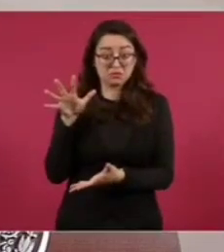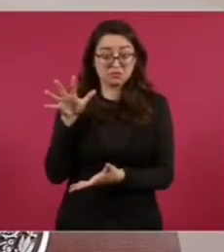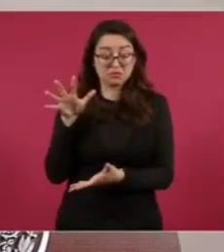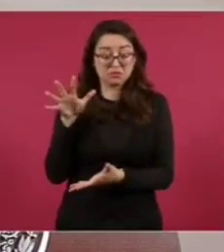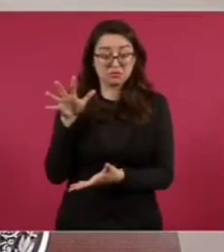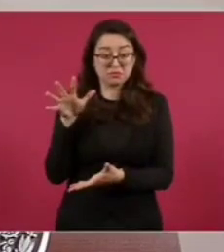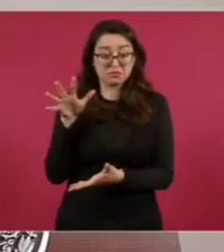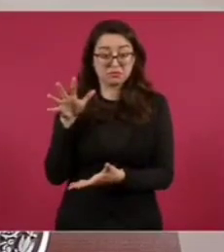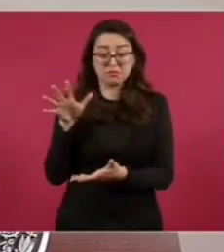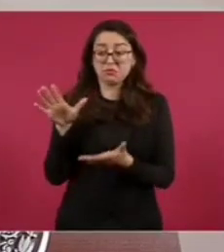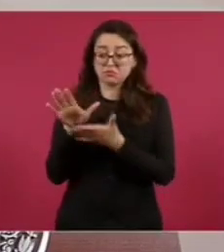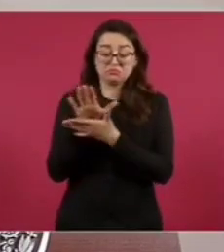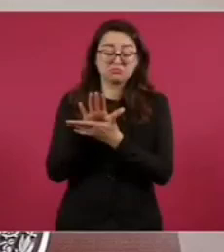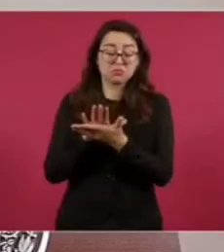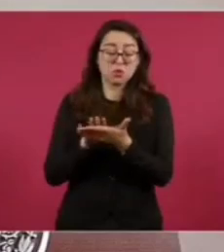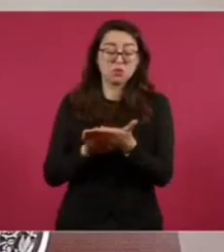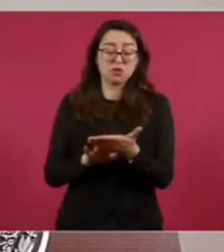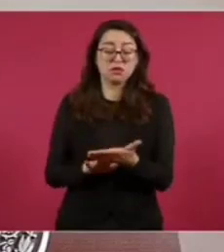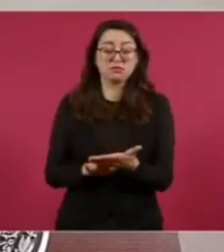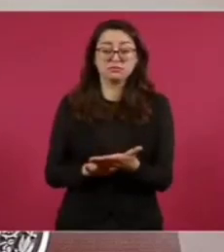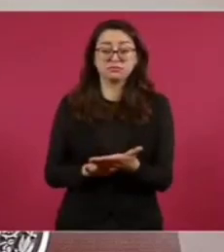actúan con humildad.